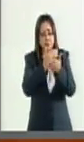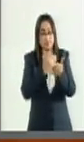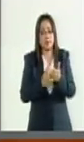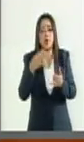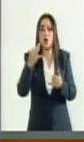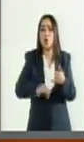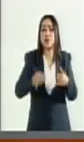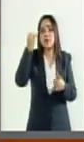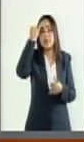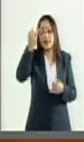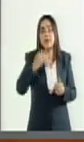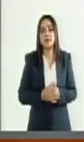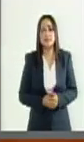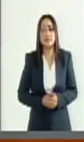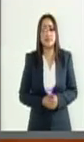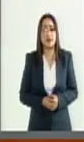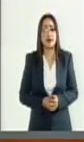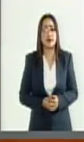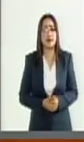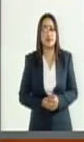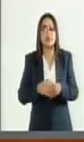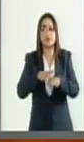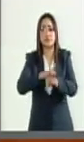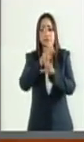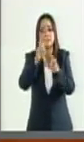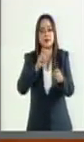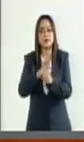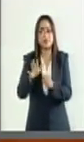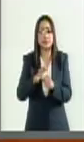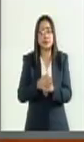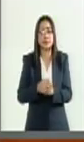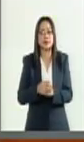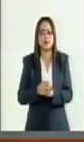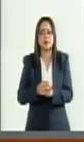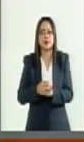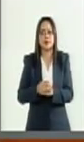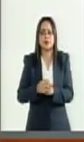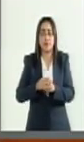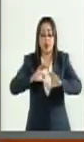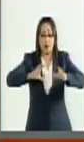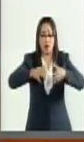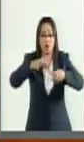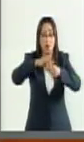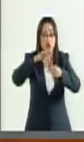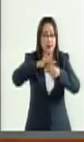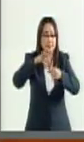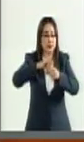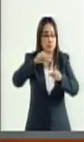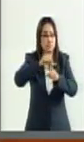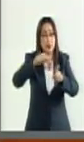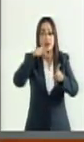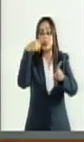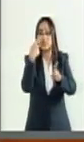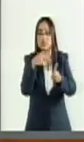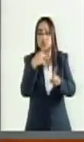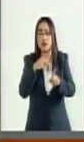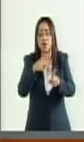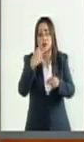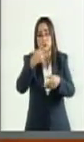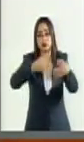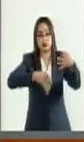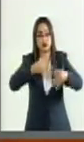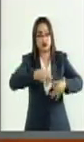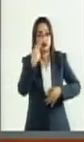Finalmente, la materia que tiene que ver con los organismos electorales locales y competencia de los tribunales